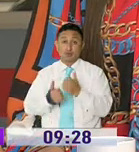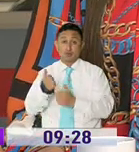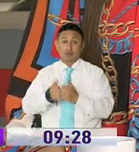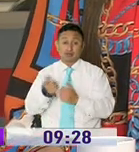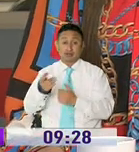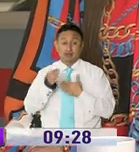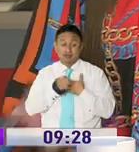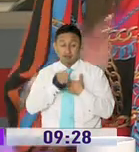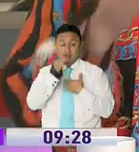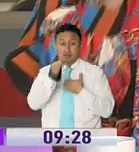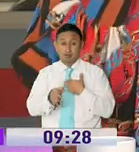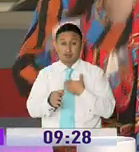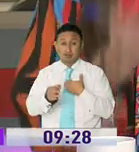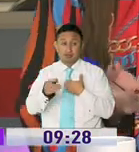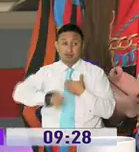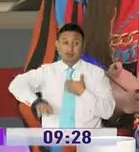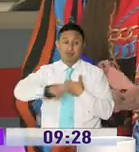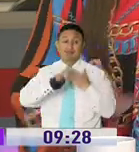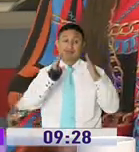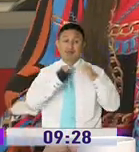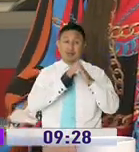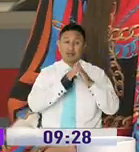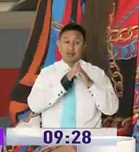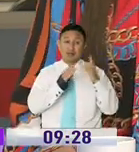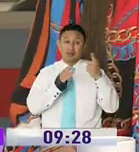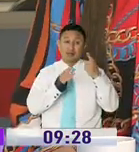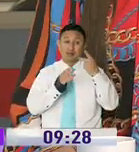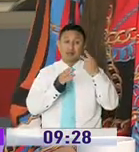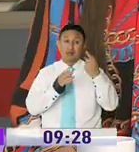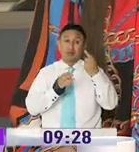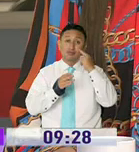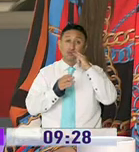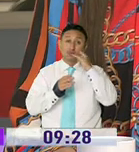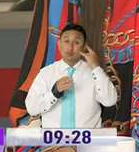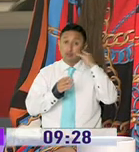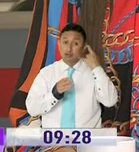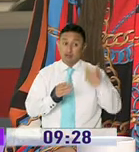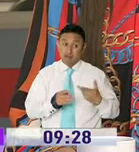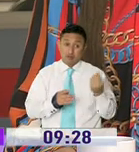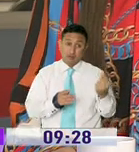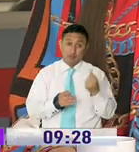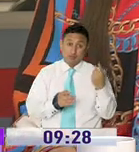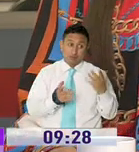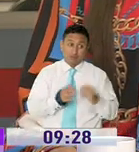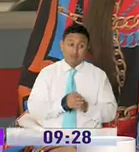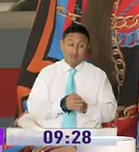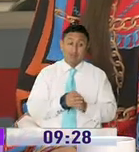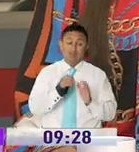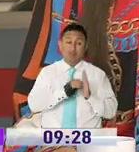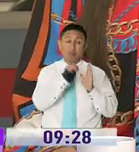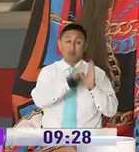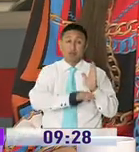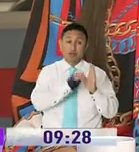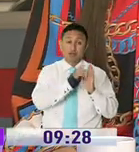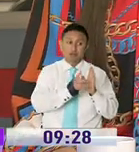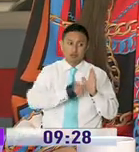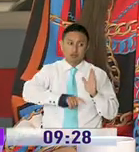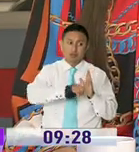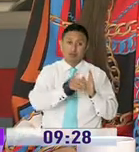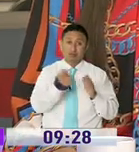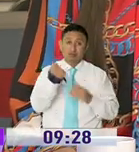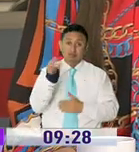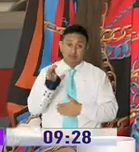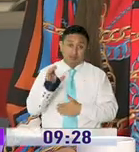por el COVID-19 están los orfanatos. La casa de hogar para sus niños, que se sostiene con donaciones, ha visto cómo los